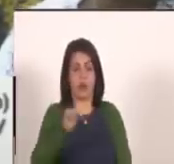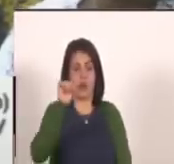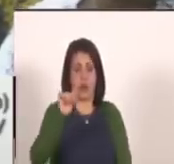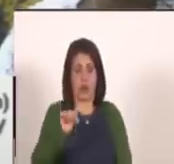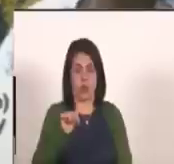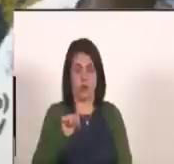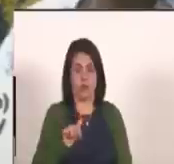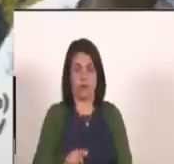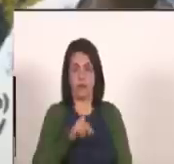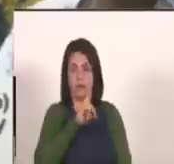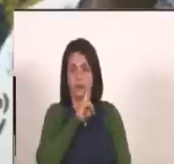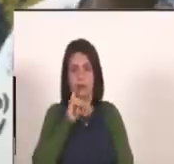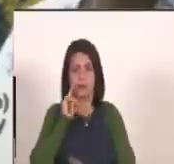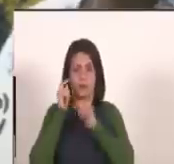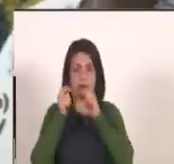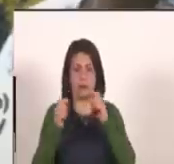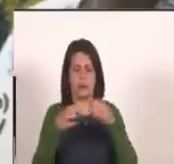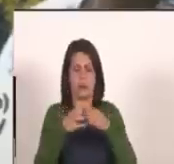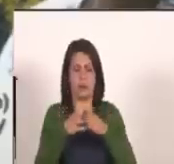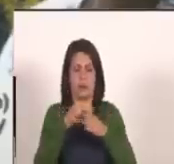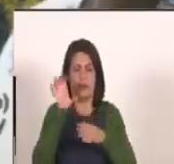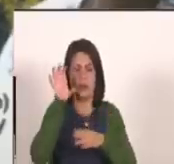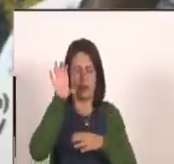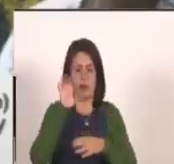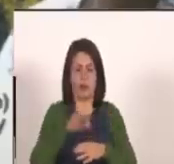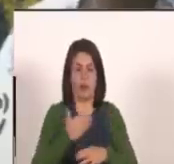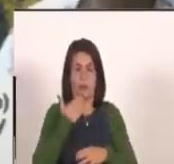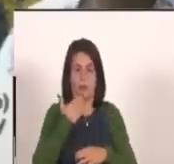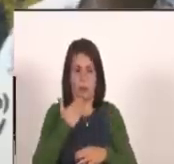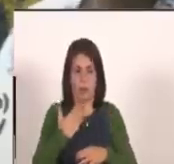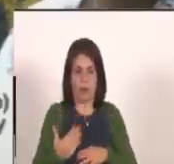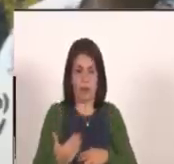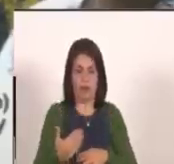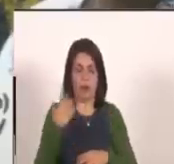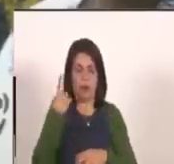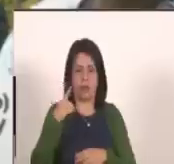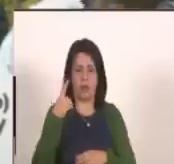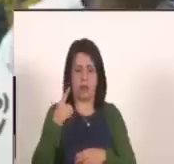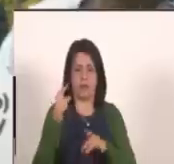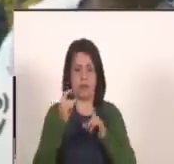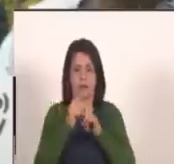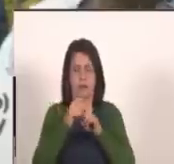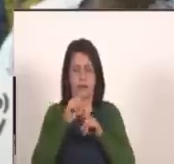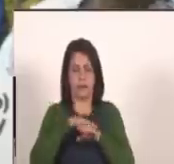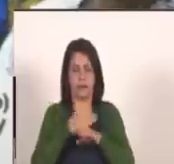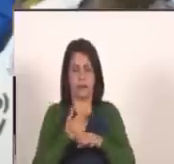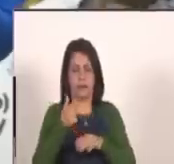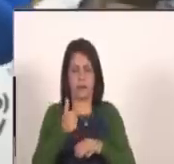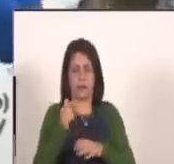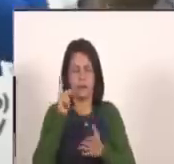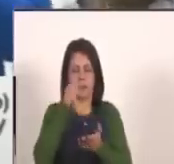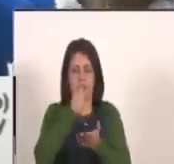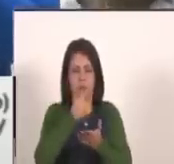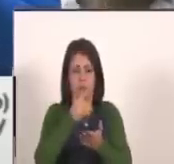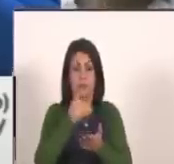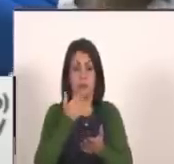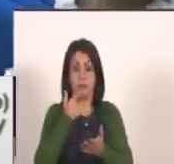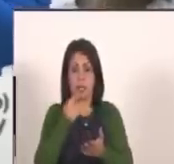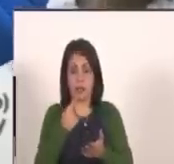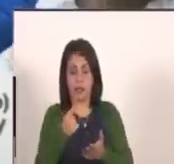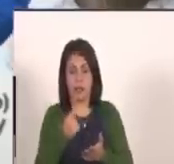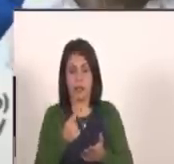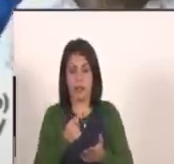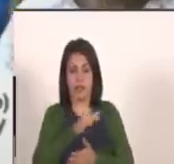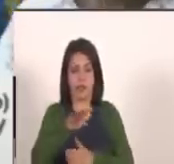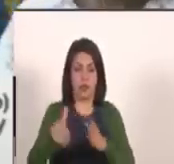día de hoy, en nombre del Bloque de la Patria, he solicitado este derecho de palabra para postular,